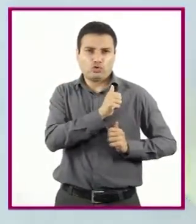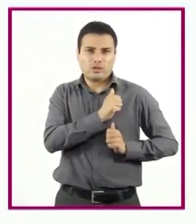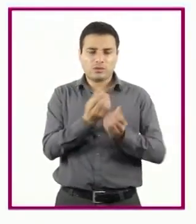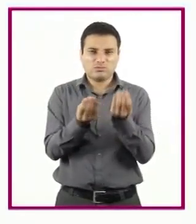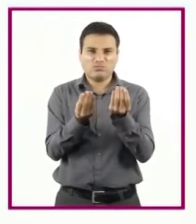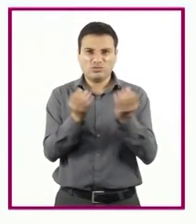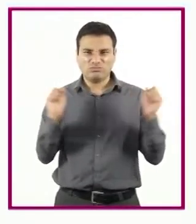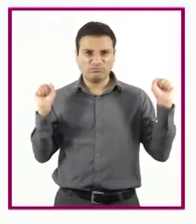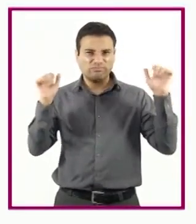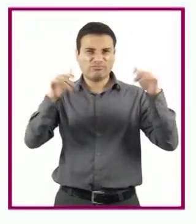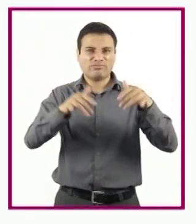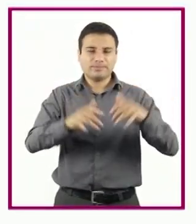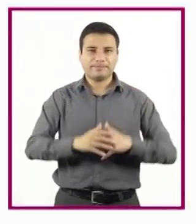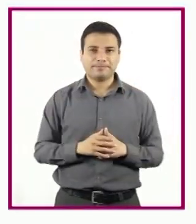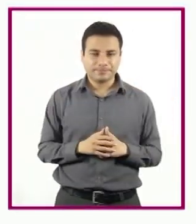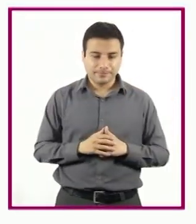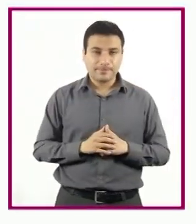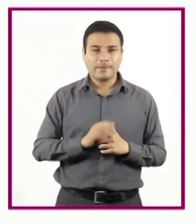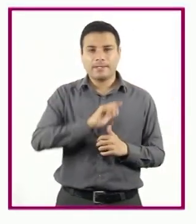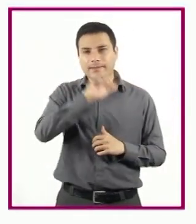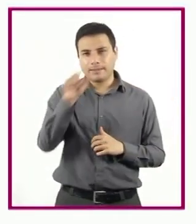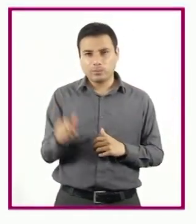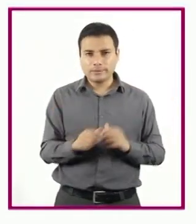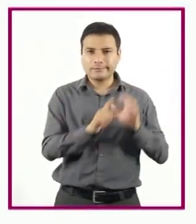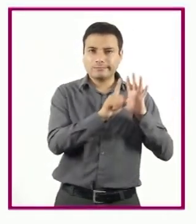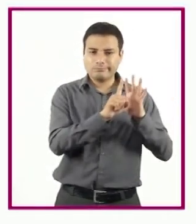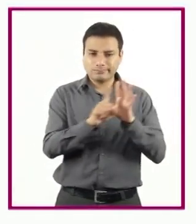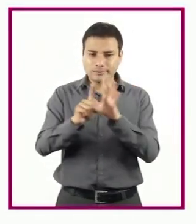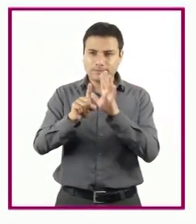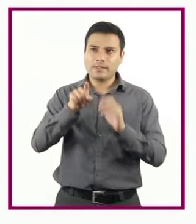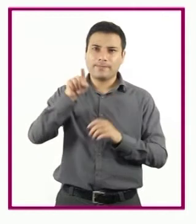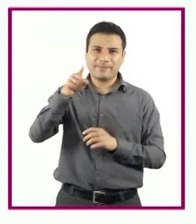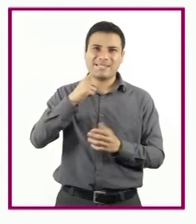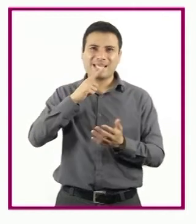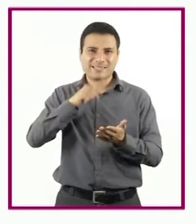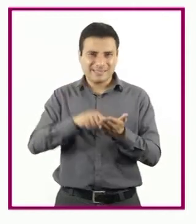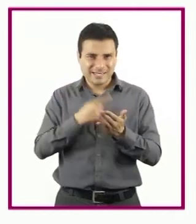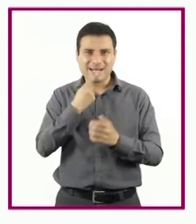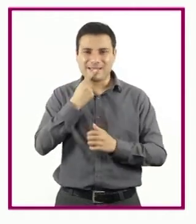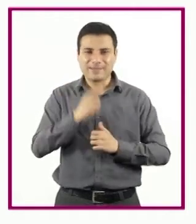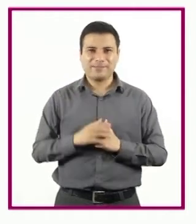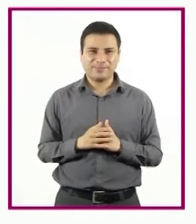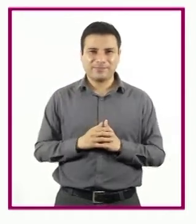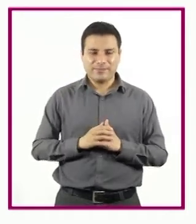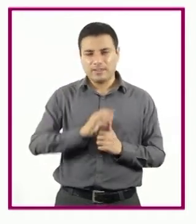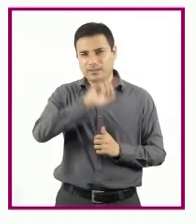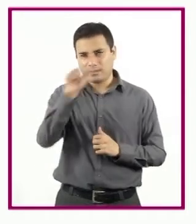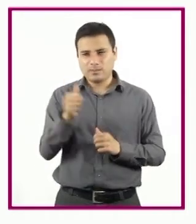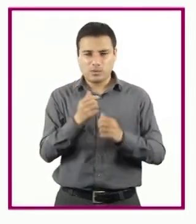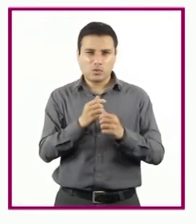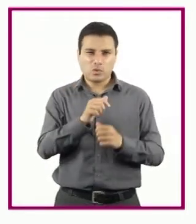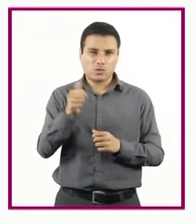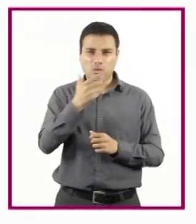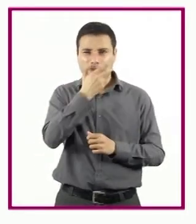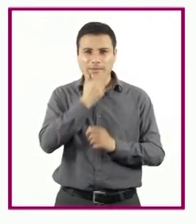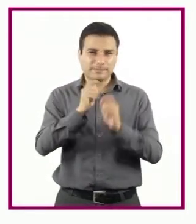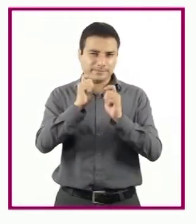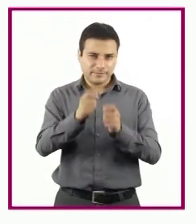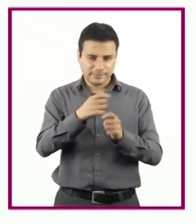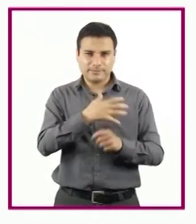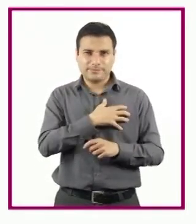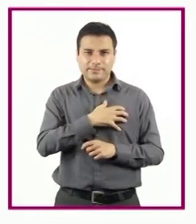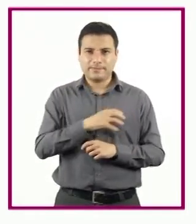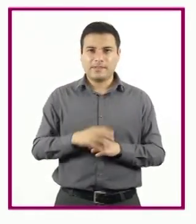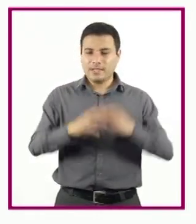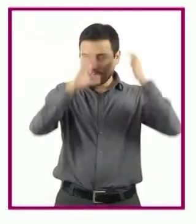Reina. Después, avanzaron sobre Celaya. Hidalgo fue nombrado capitán general, Allende, teniente